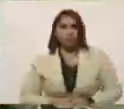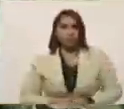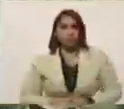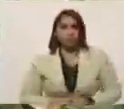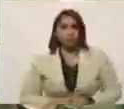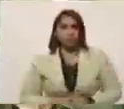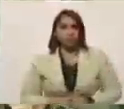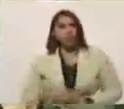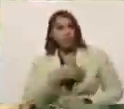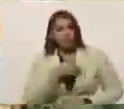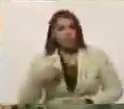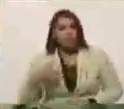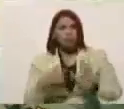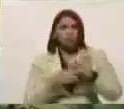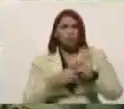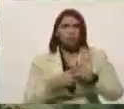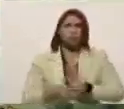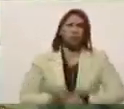es lo que queremos, ¿verdad?